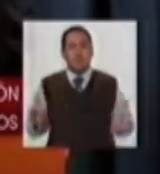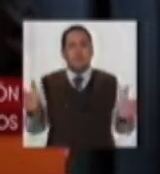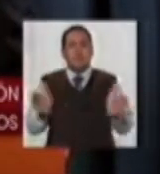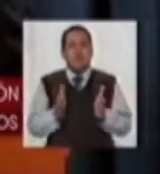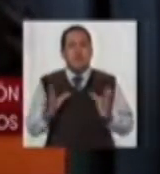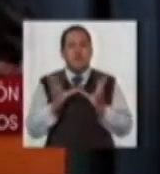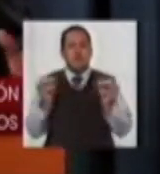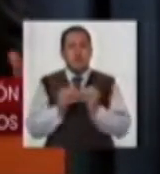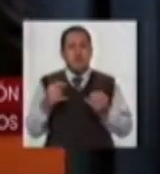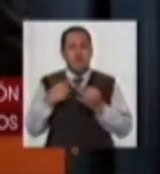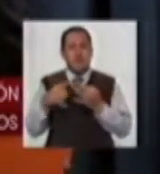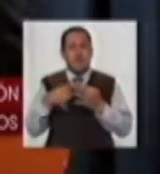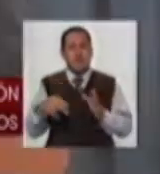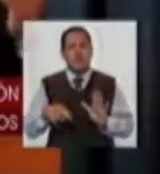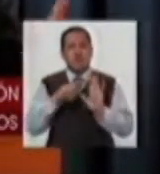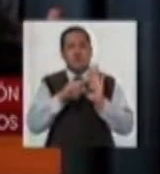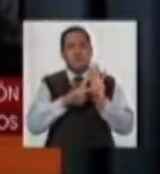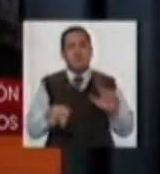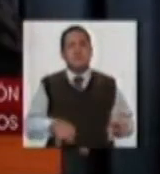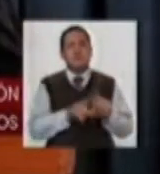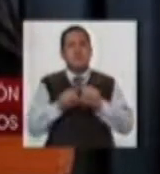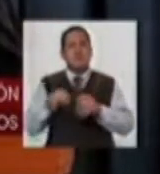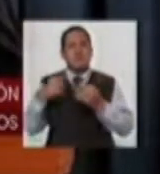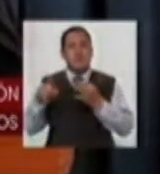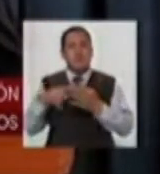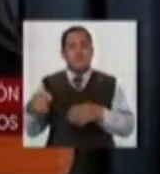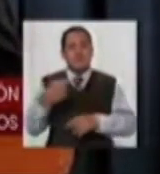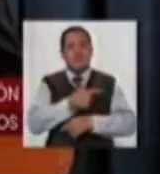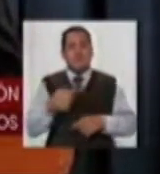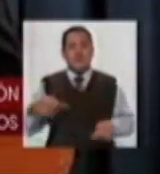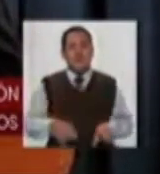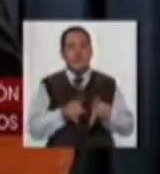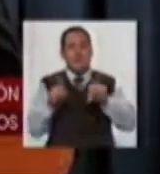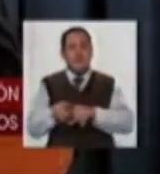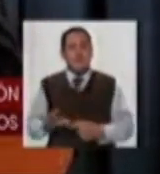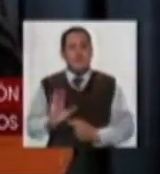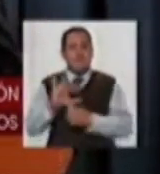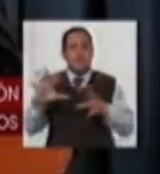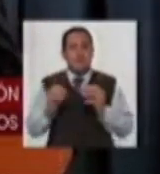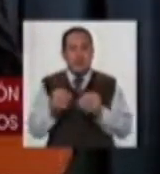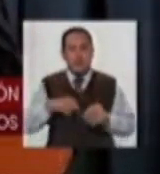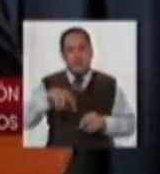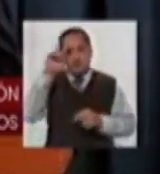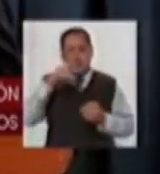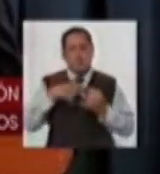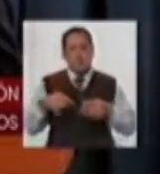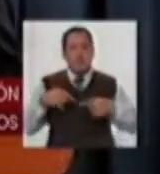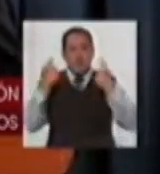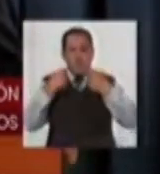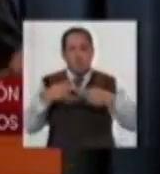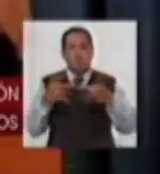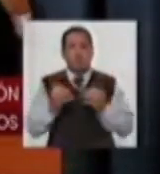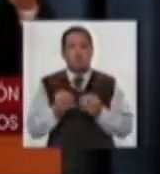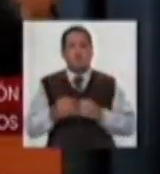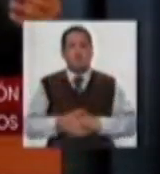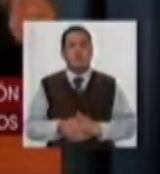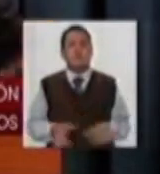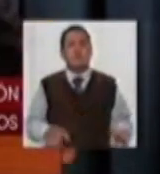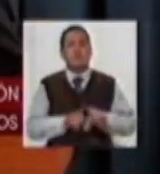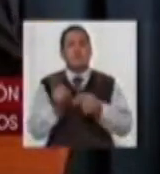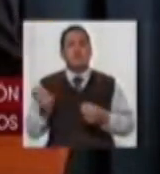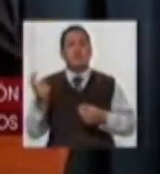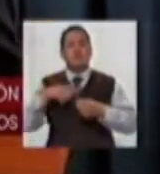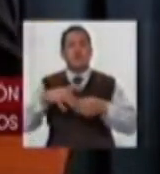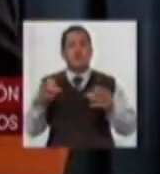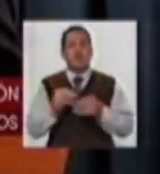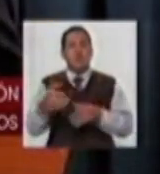adelgazamiento de la normativa. En las próximas semanas vamos a estar presentando al país la serie de iniciativas en esta materia, incluyendo, por